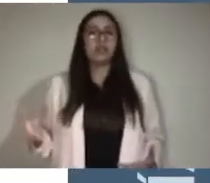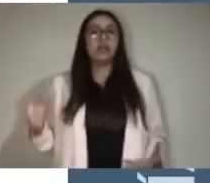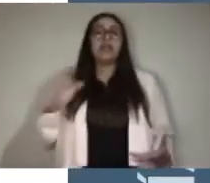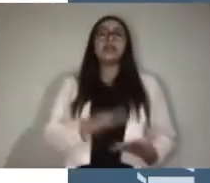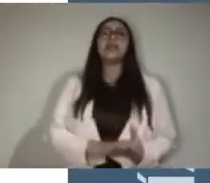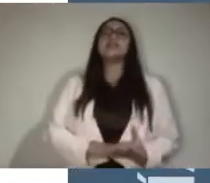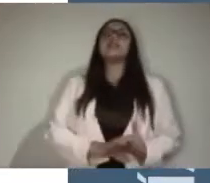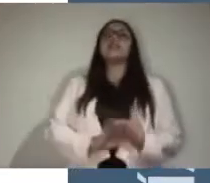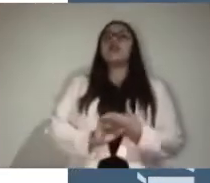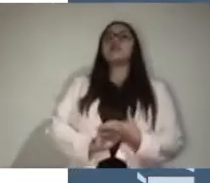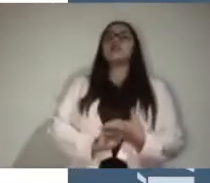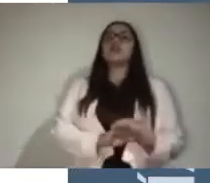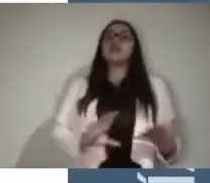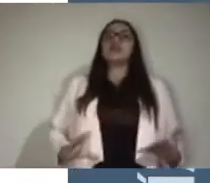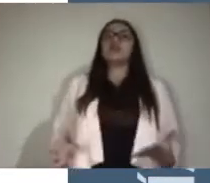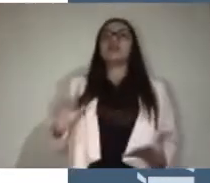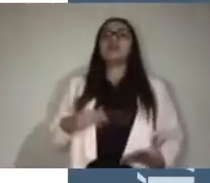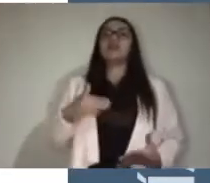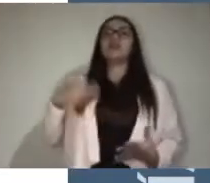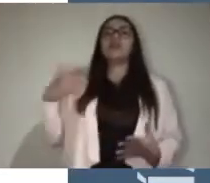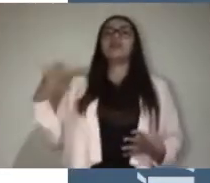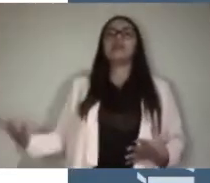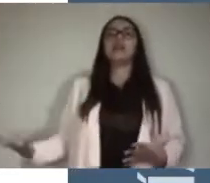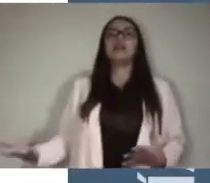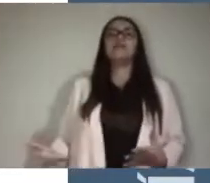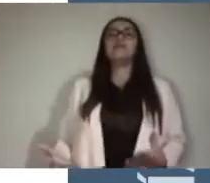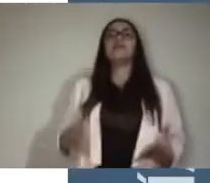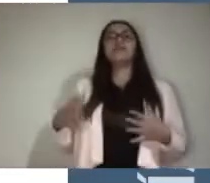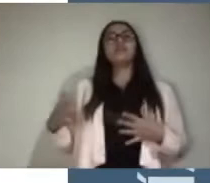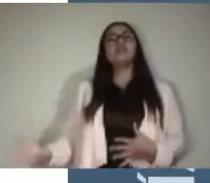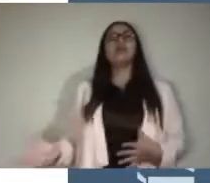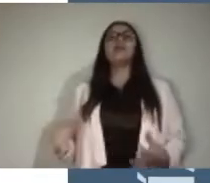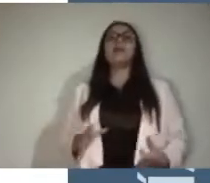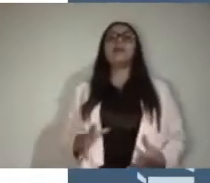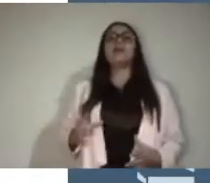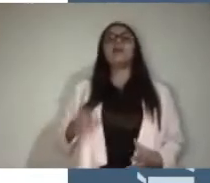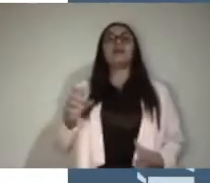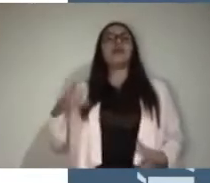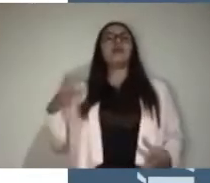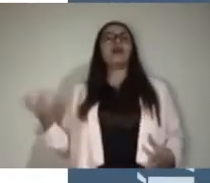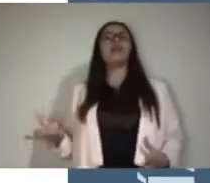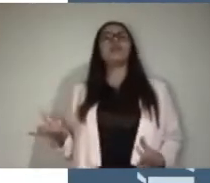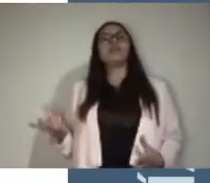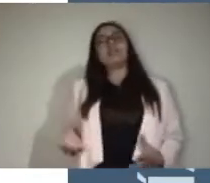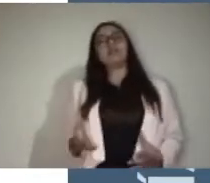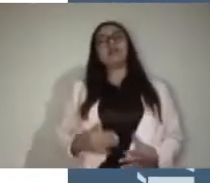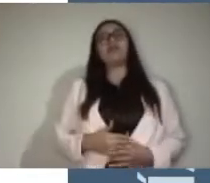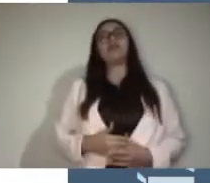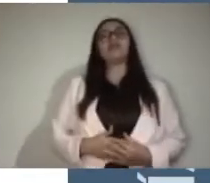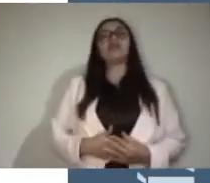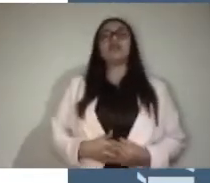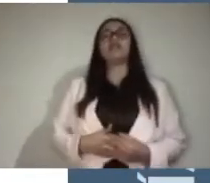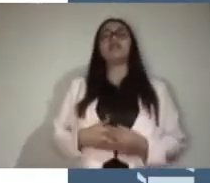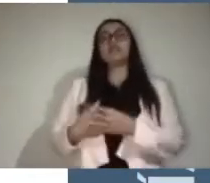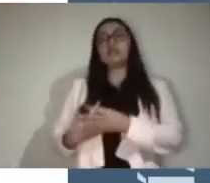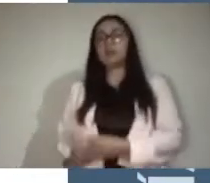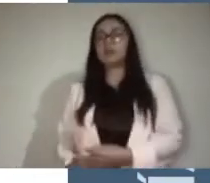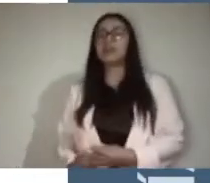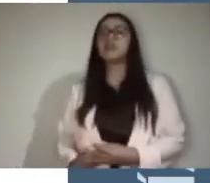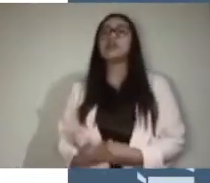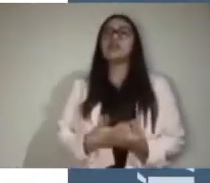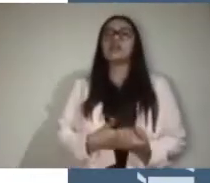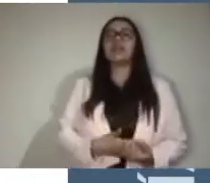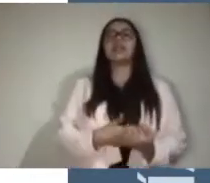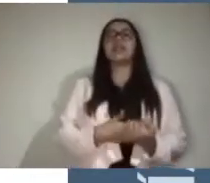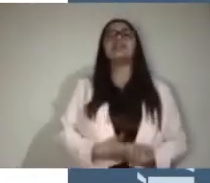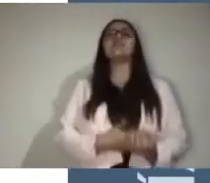otras. Y luego se le hizo una regresión logística condicional para evaluar el OR con un intervalo de confianza del 95%